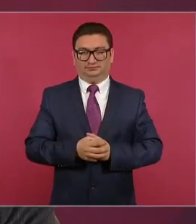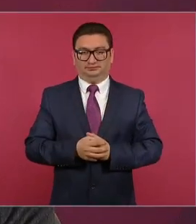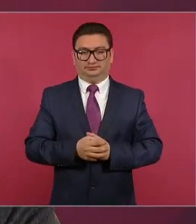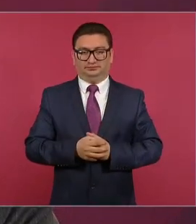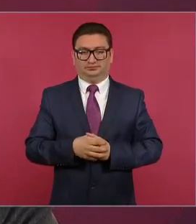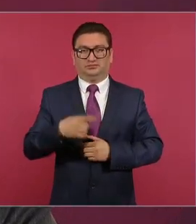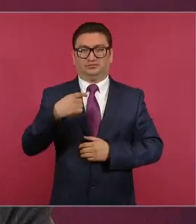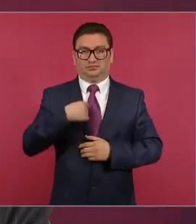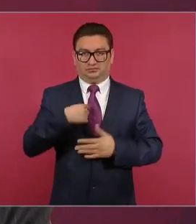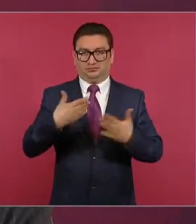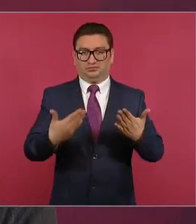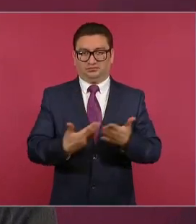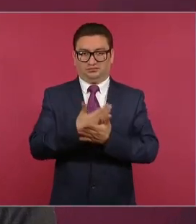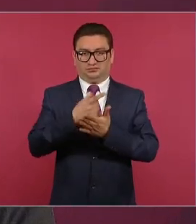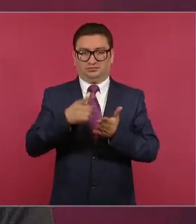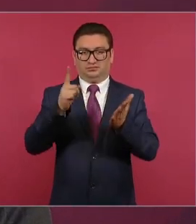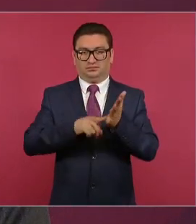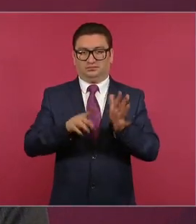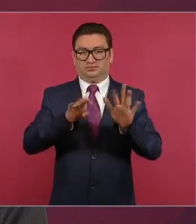si yo nací en